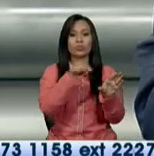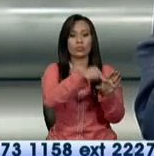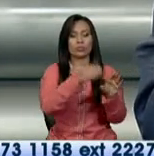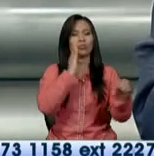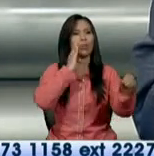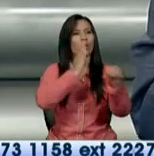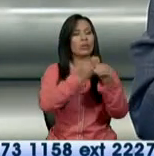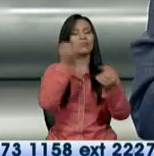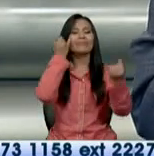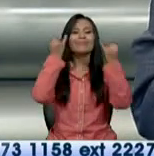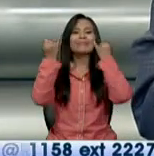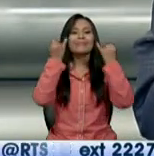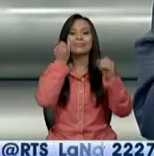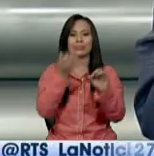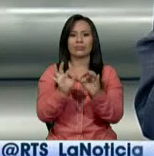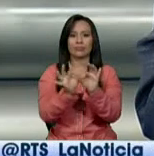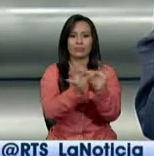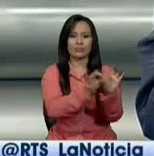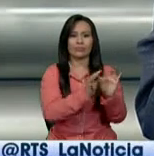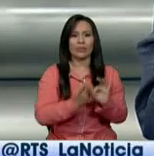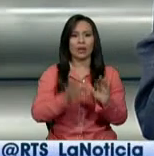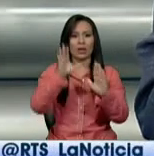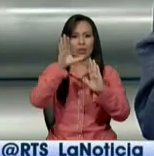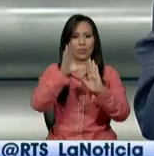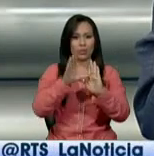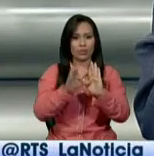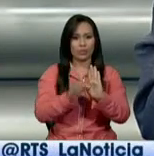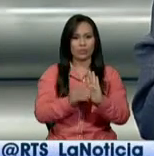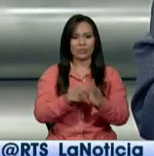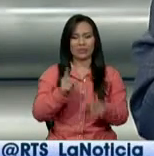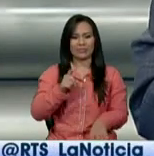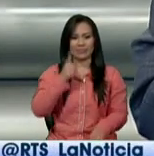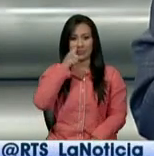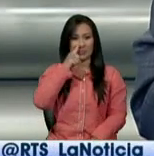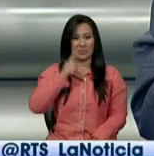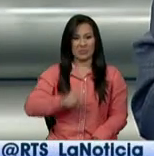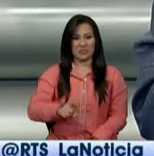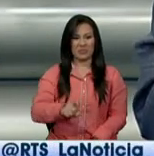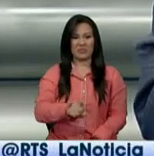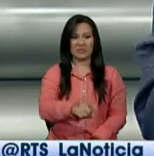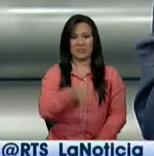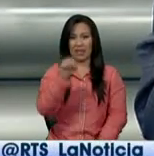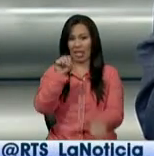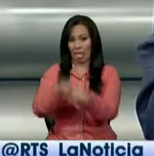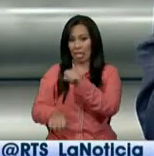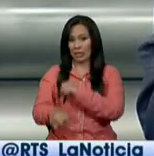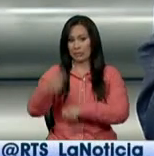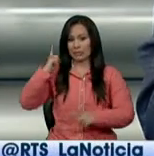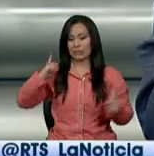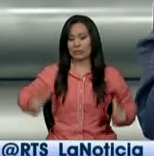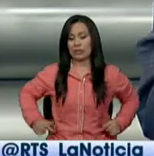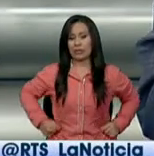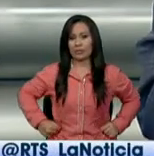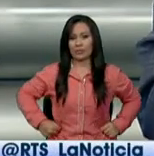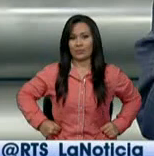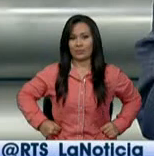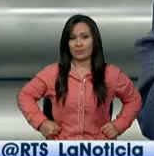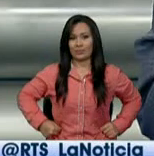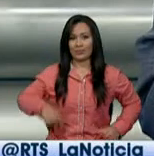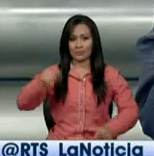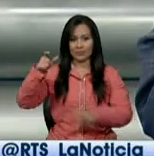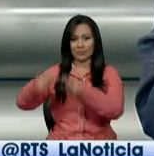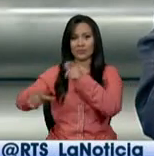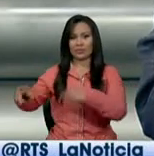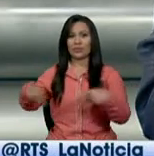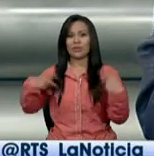el objetivo de reducir la población de ratas que podrían afectar la salud de las